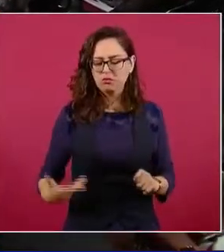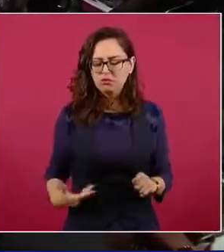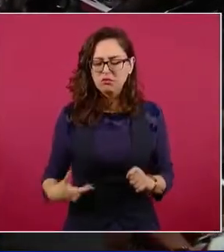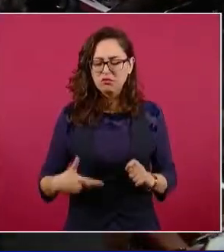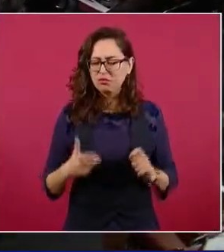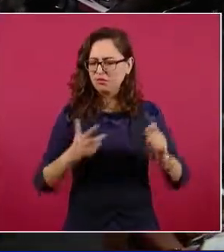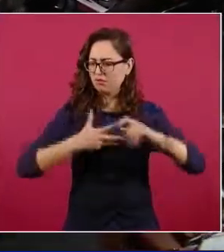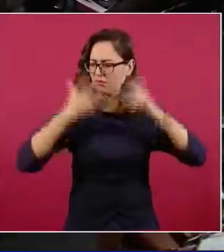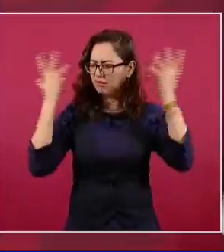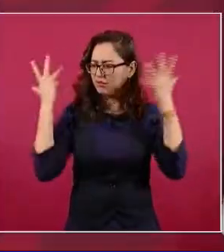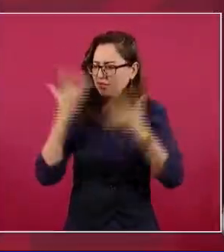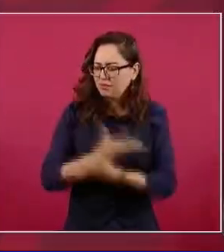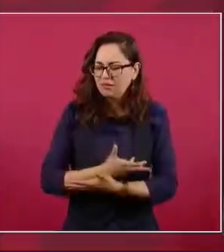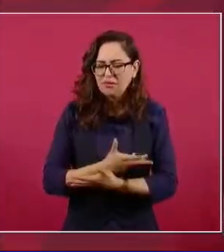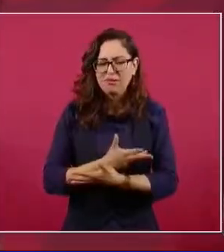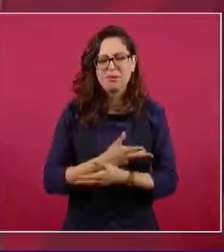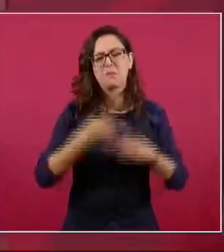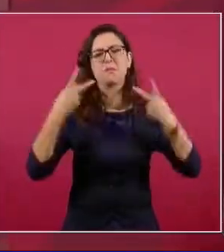estaban